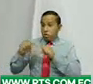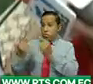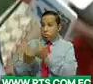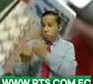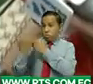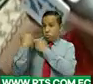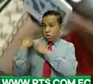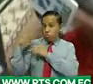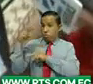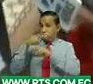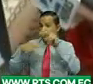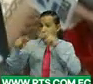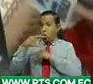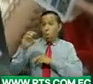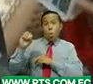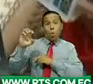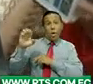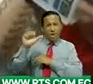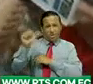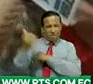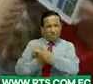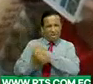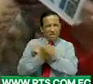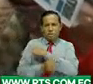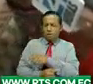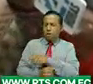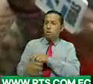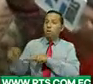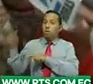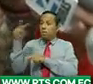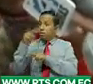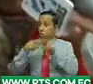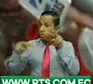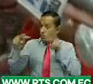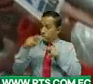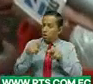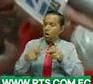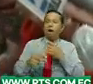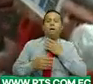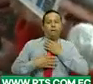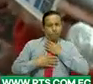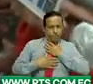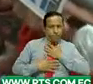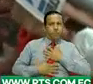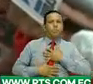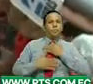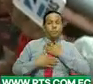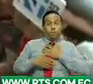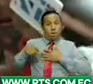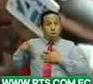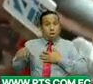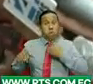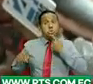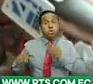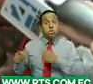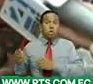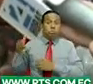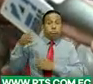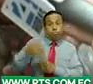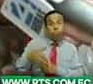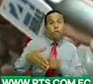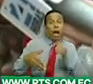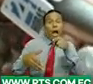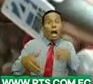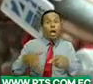escrutinio. Porque ellos acaban de indicar que van a estar presentes en territorio en el reconteo de los